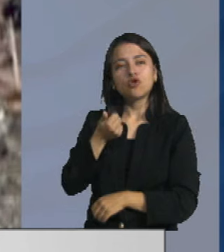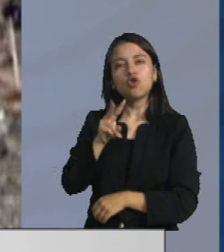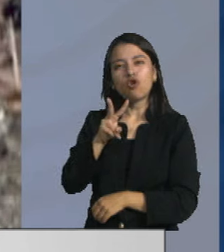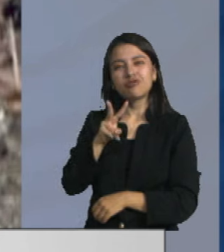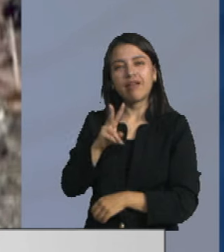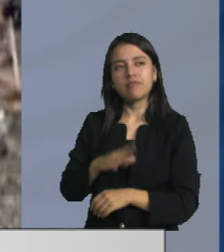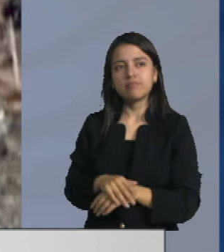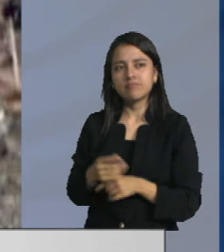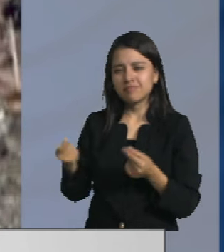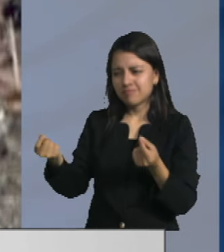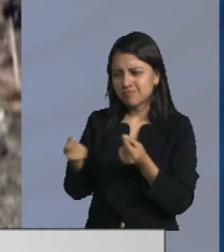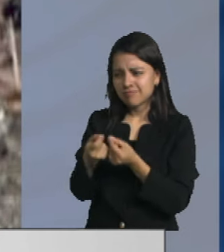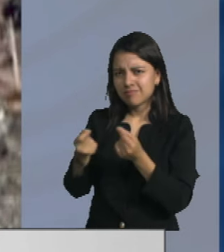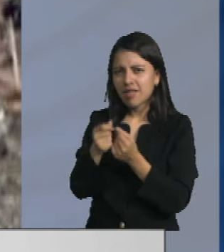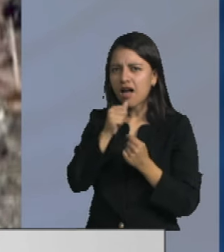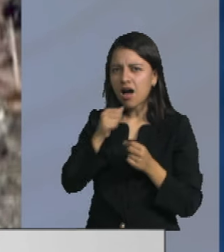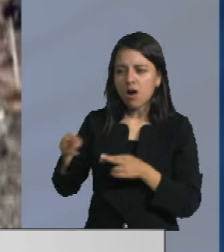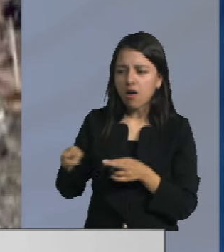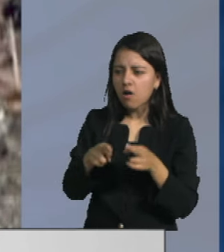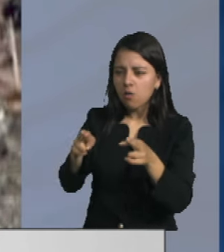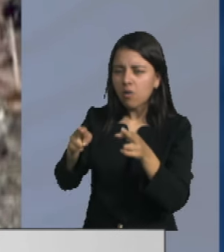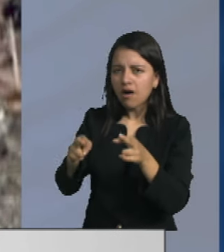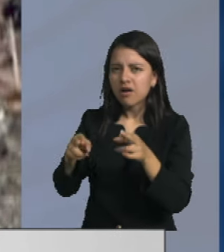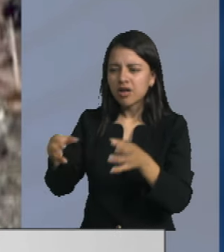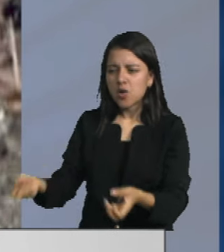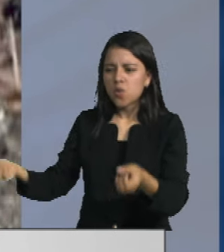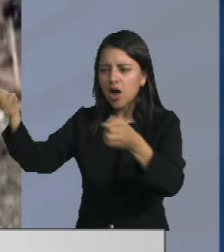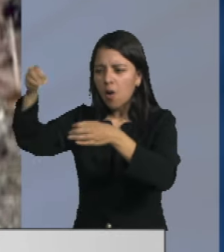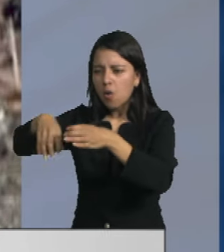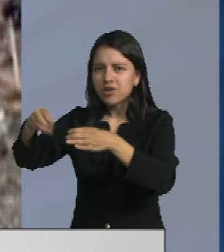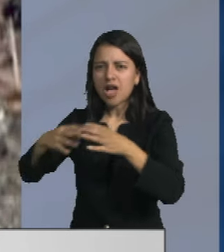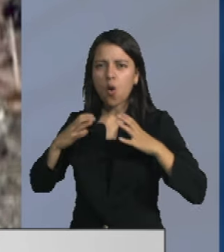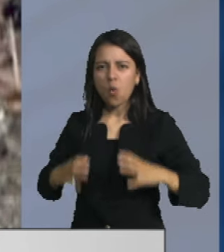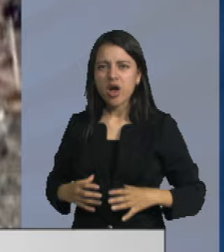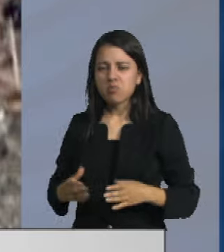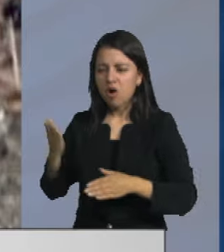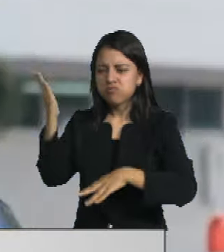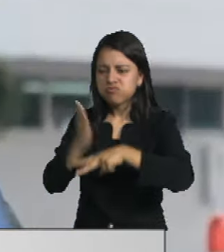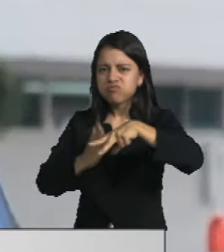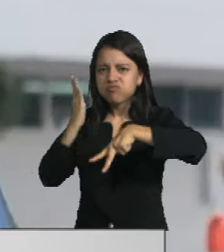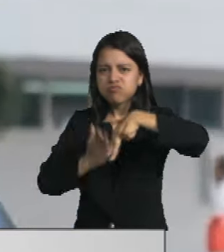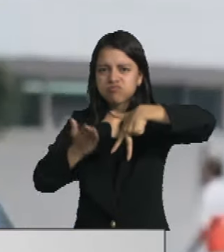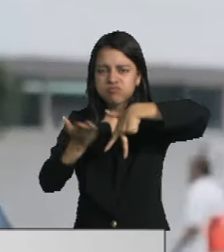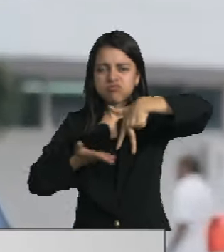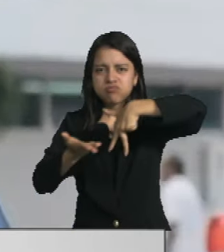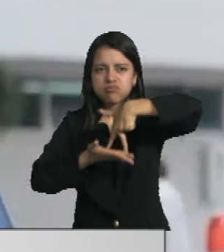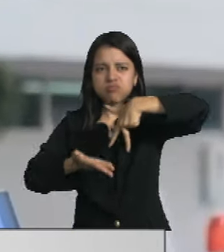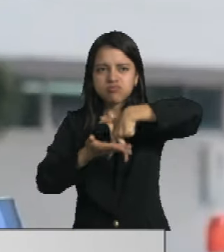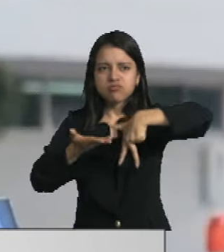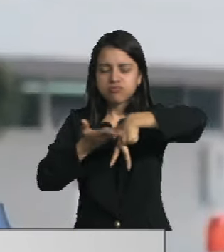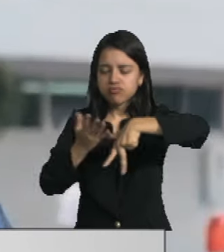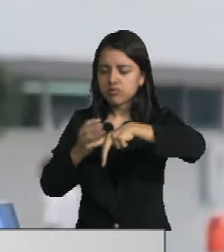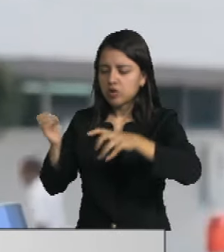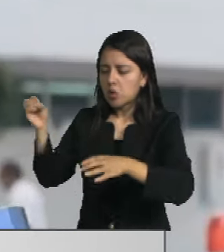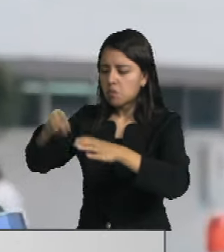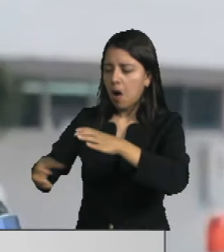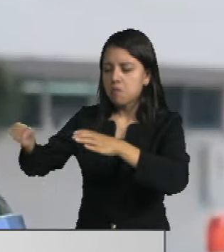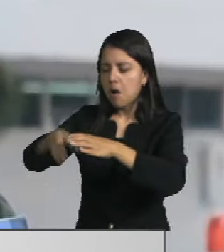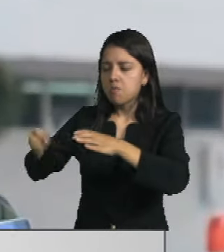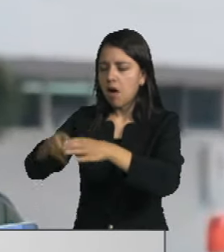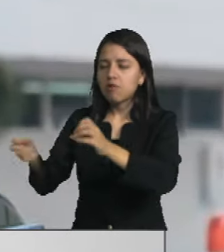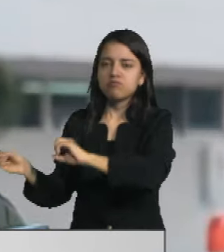lona muy cerca de un canal de aguas residuales en esta parte de la ciudad. En 3 diligencias de registro de allanamiento se logra la